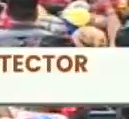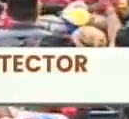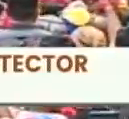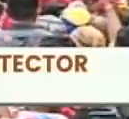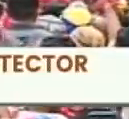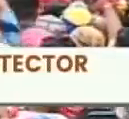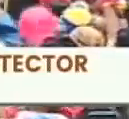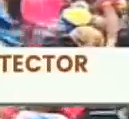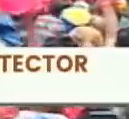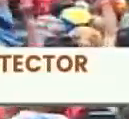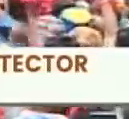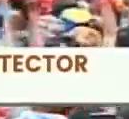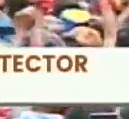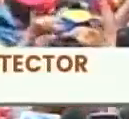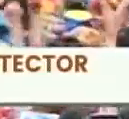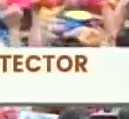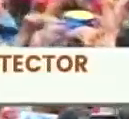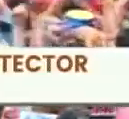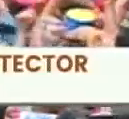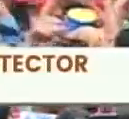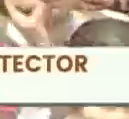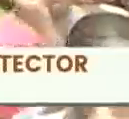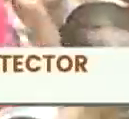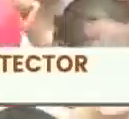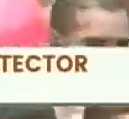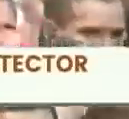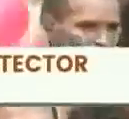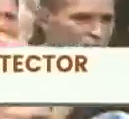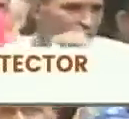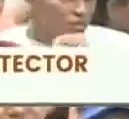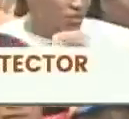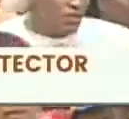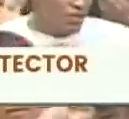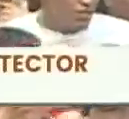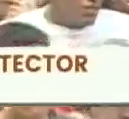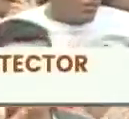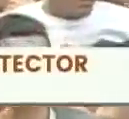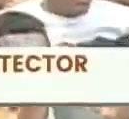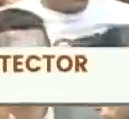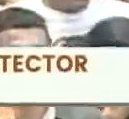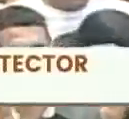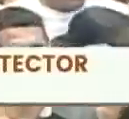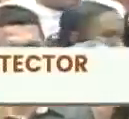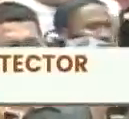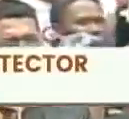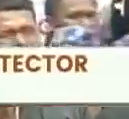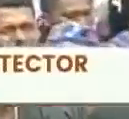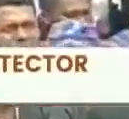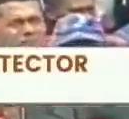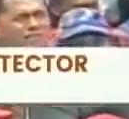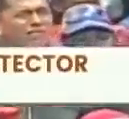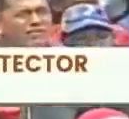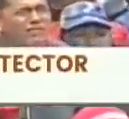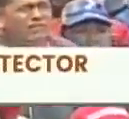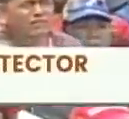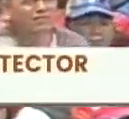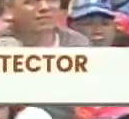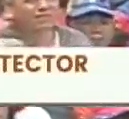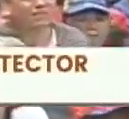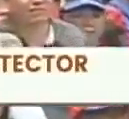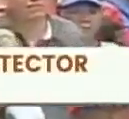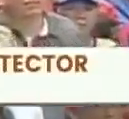Partido Socialista Unido de Venezuela, aquí presente. Y ustedes saben que en los últimos